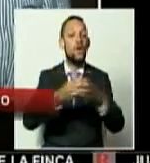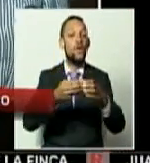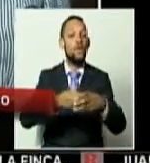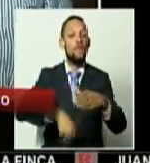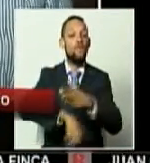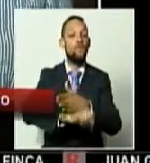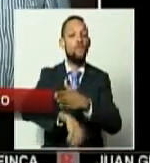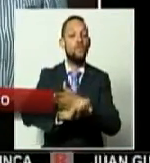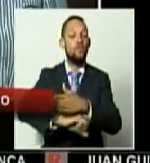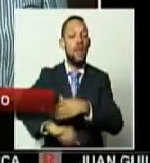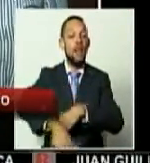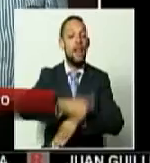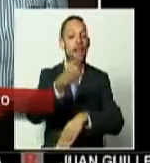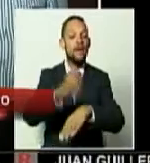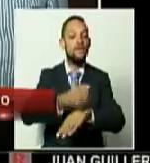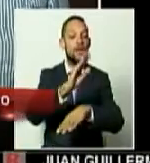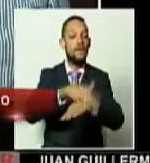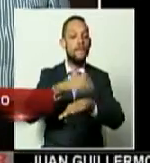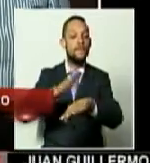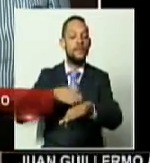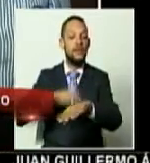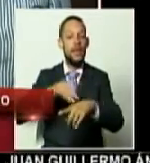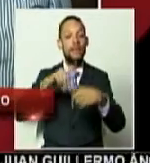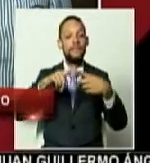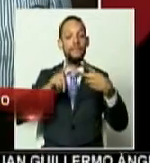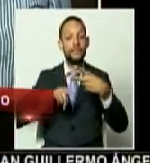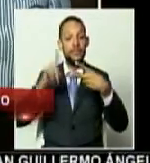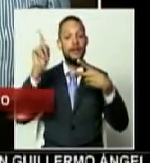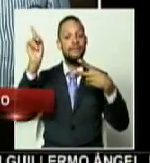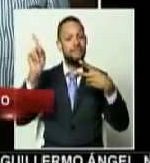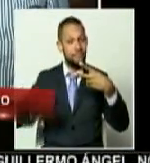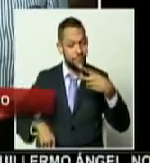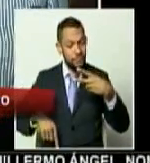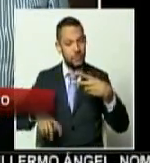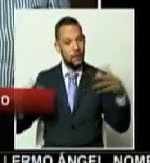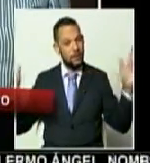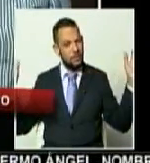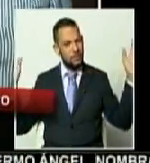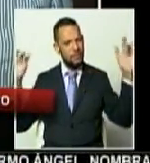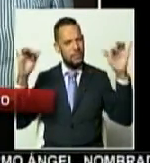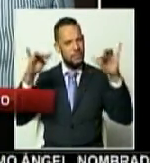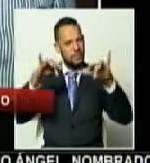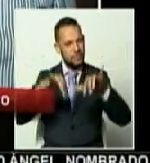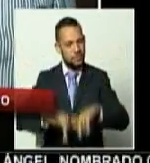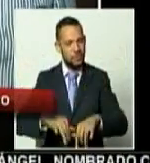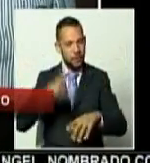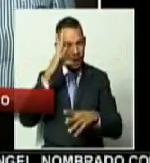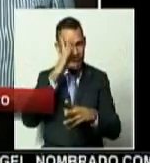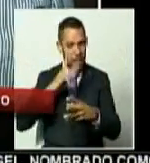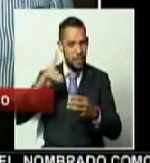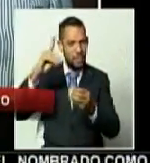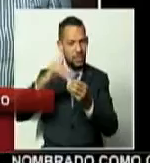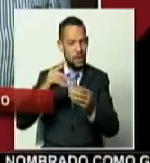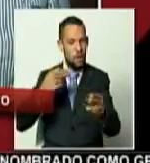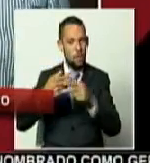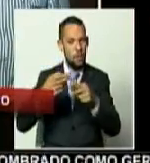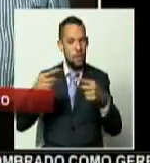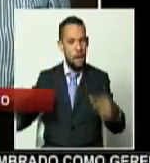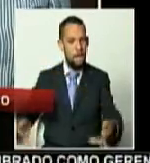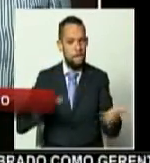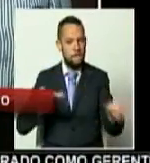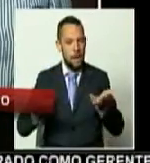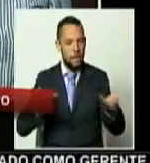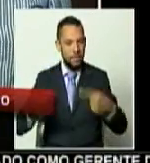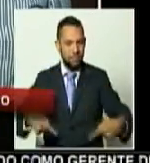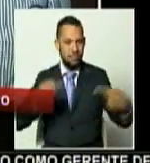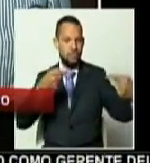sus directivos. Y hay que destacar también, Gisela, que ya están concentrados los jugadores del Deportes Quindío para su próximo compromiso este domingo.